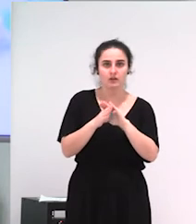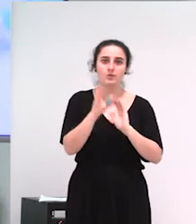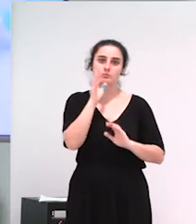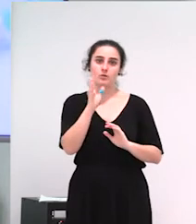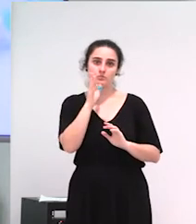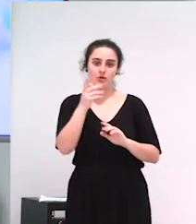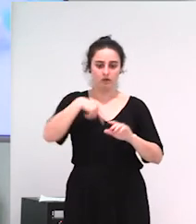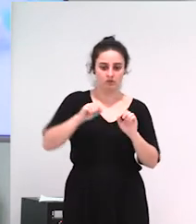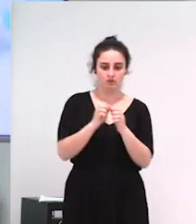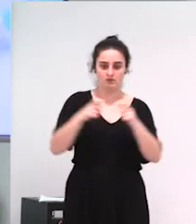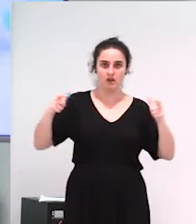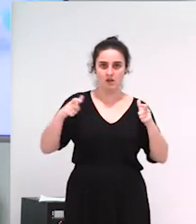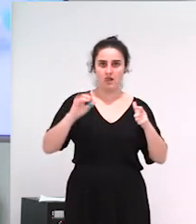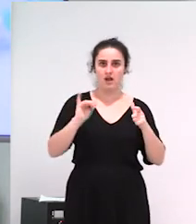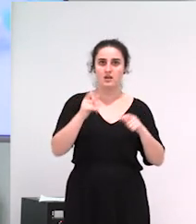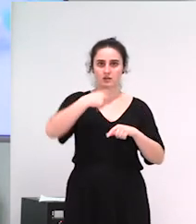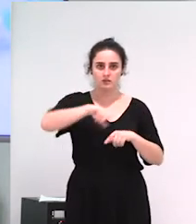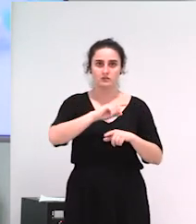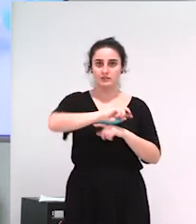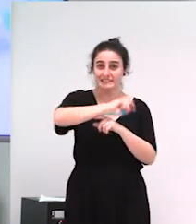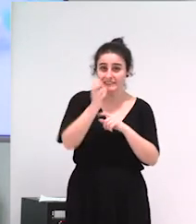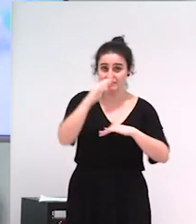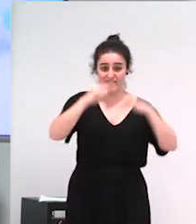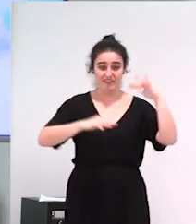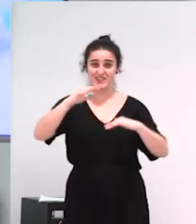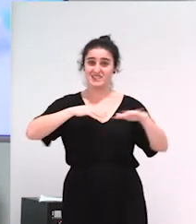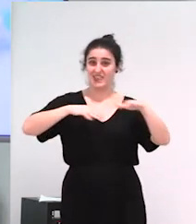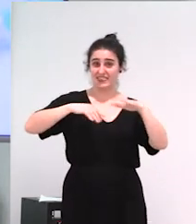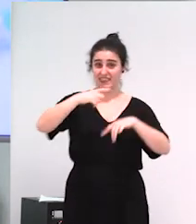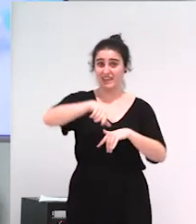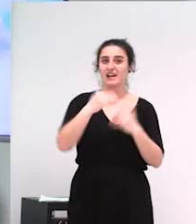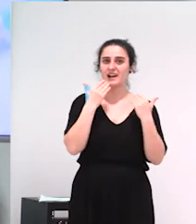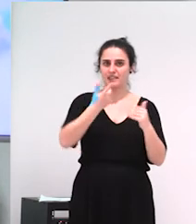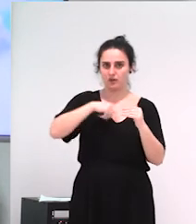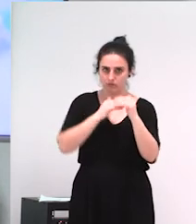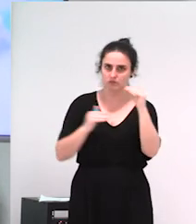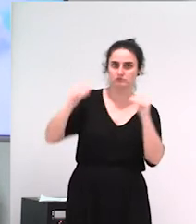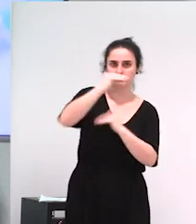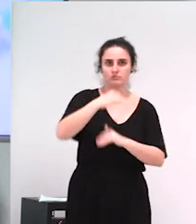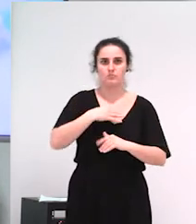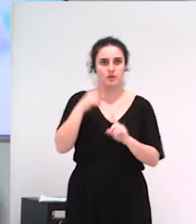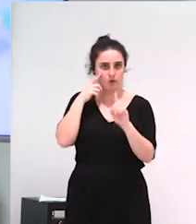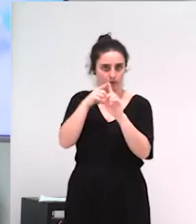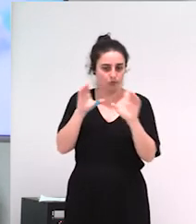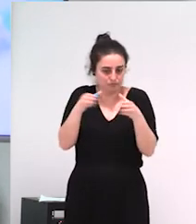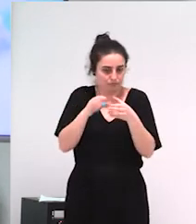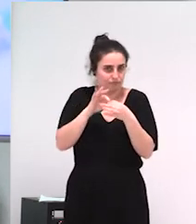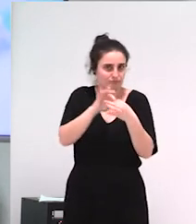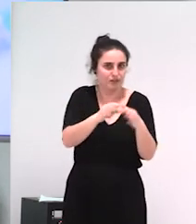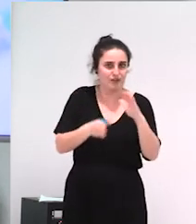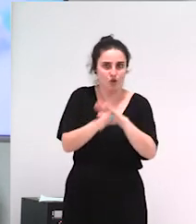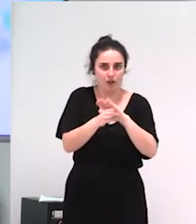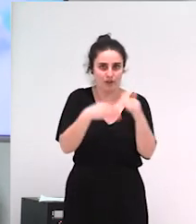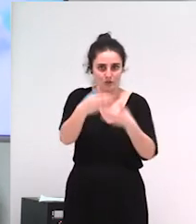muchas y de nuestras diferencias, de nuestra diversidad de acción, somos capaces de superarla para hacer algo unitario, para poner encima de la